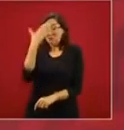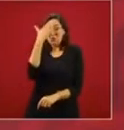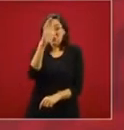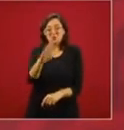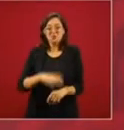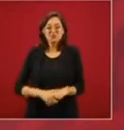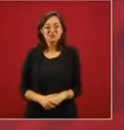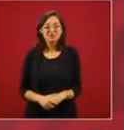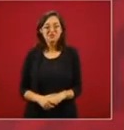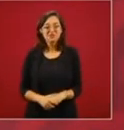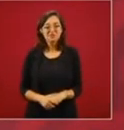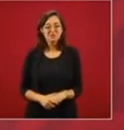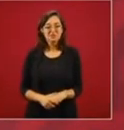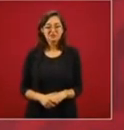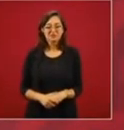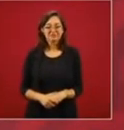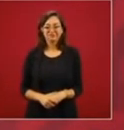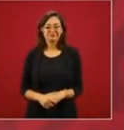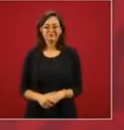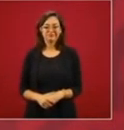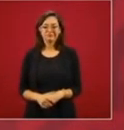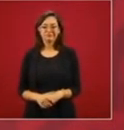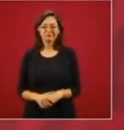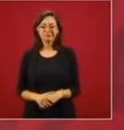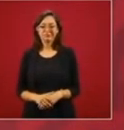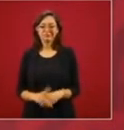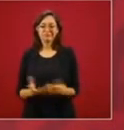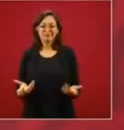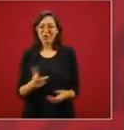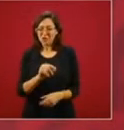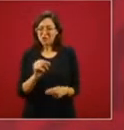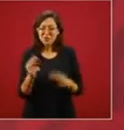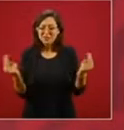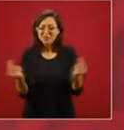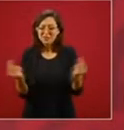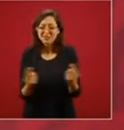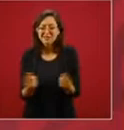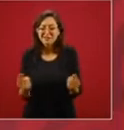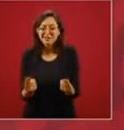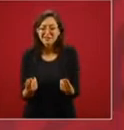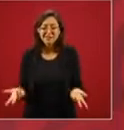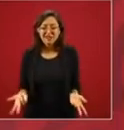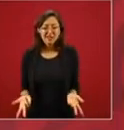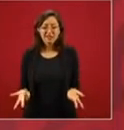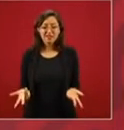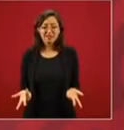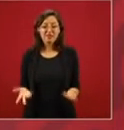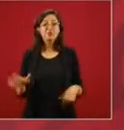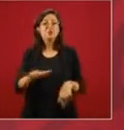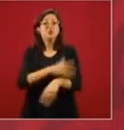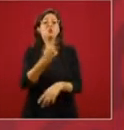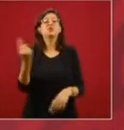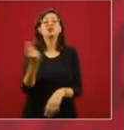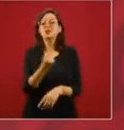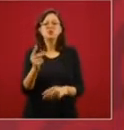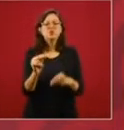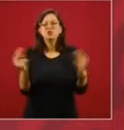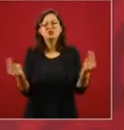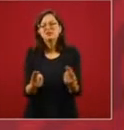pues es algo que no es esencial, y no es esencial